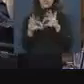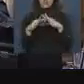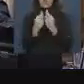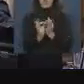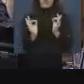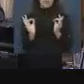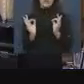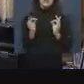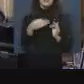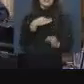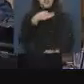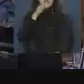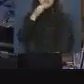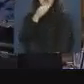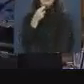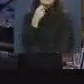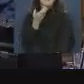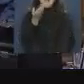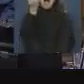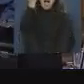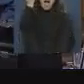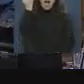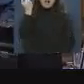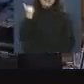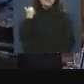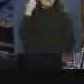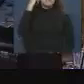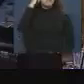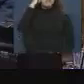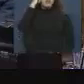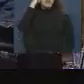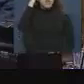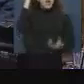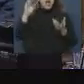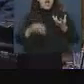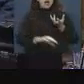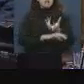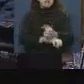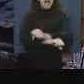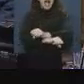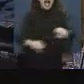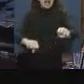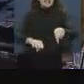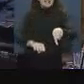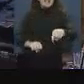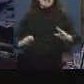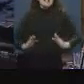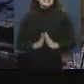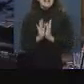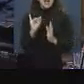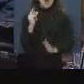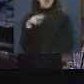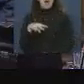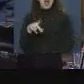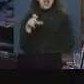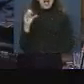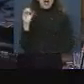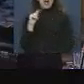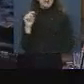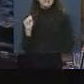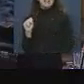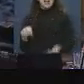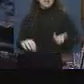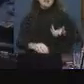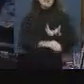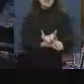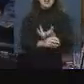porque hace tiempo atrás no olvido yo que hubo un atentado que ocurrió en la comuna de San Juan de la costa un atentado